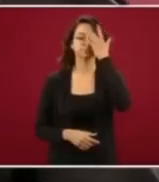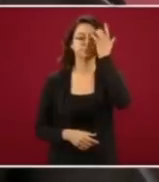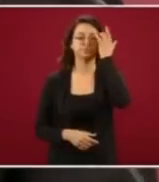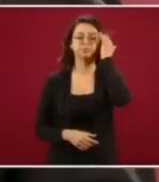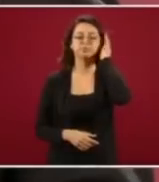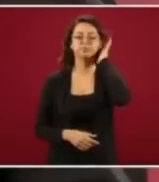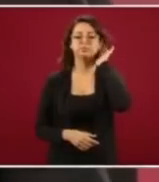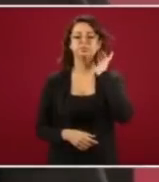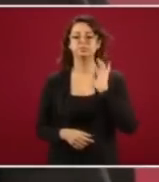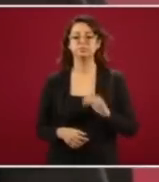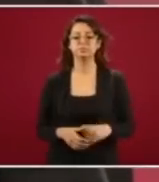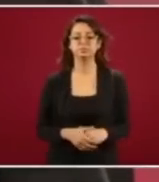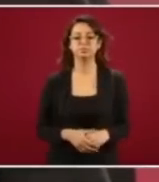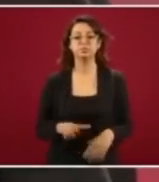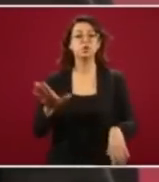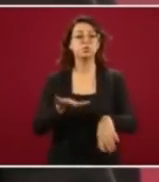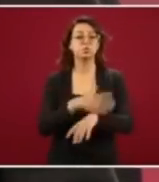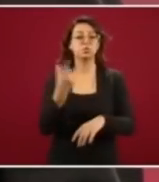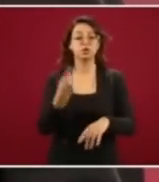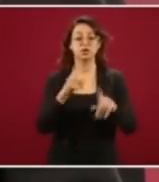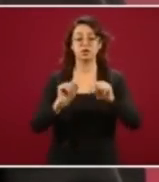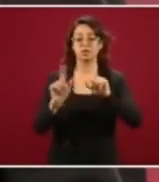Este ejército nuestro surge